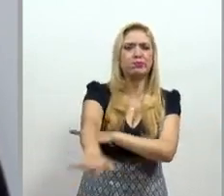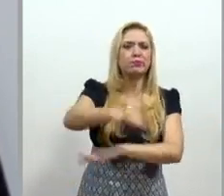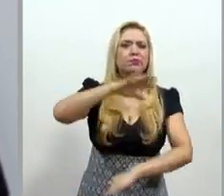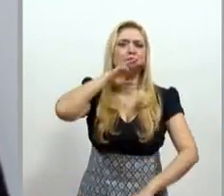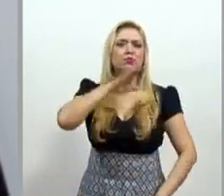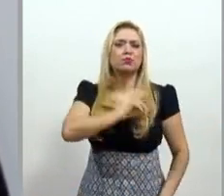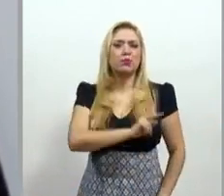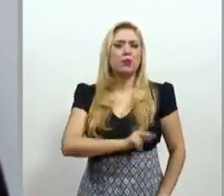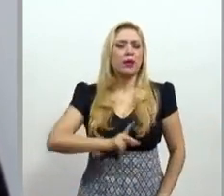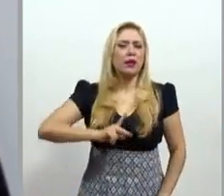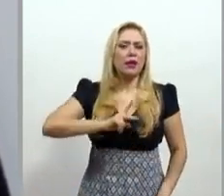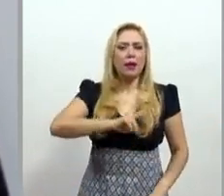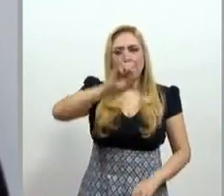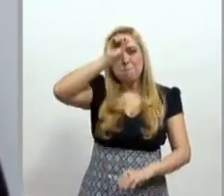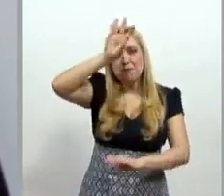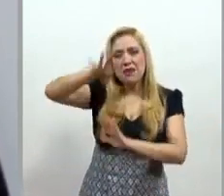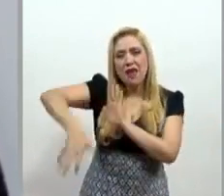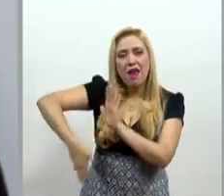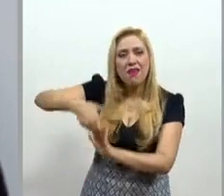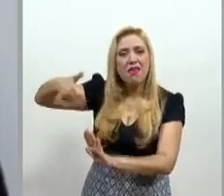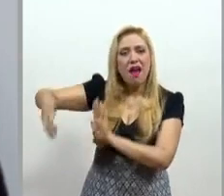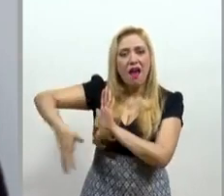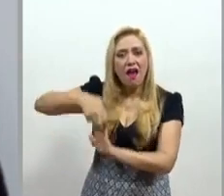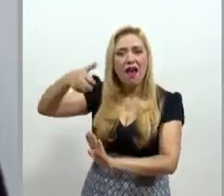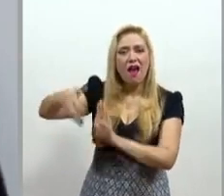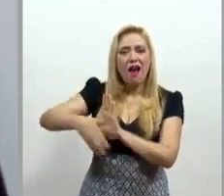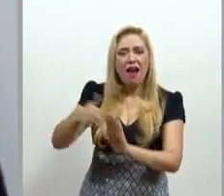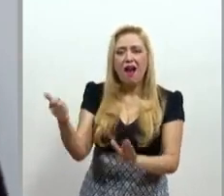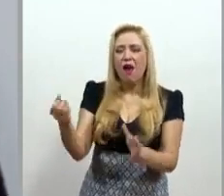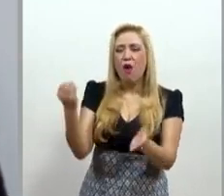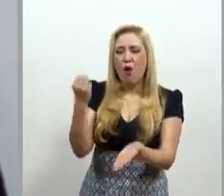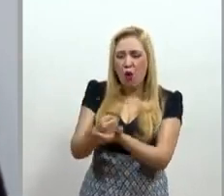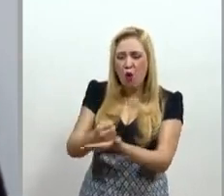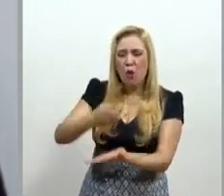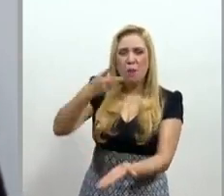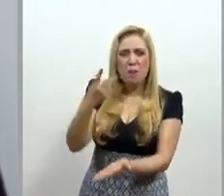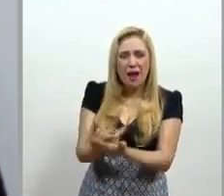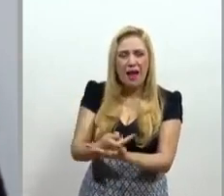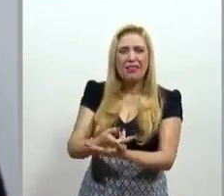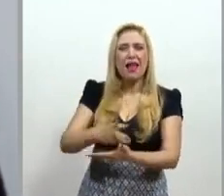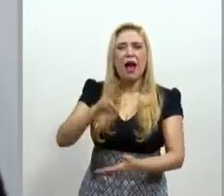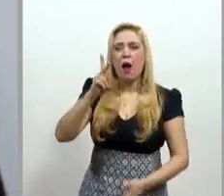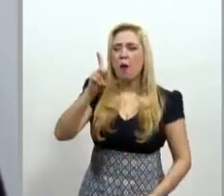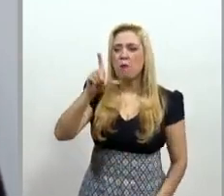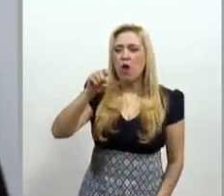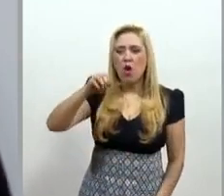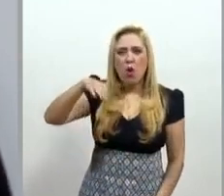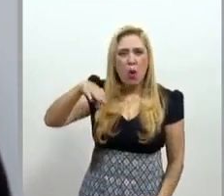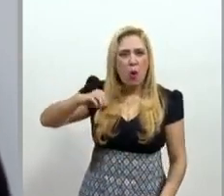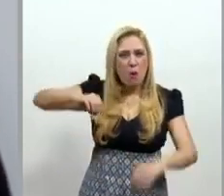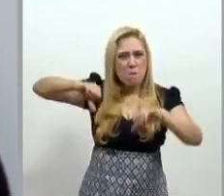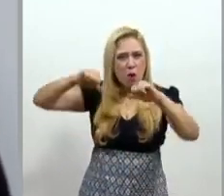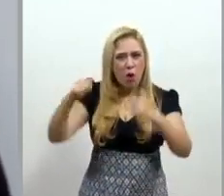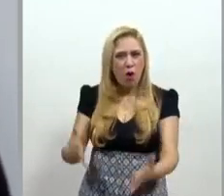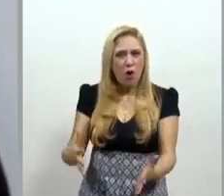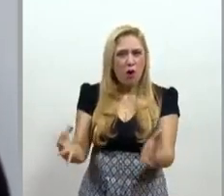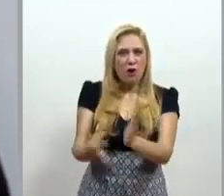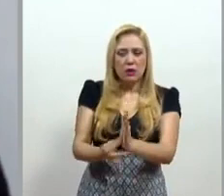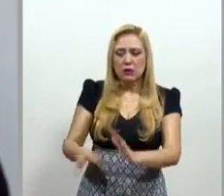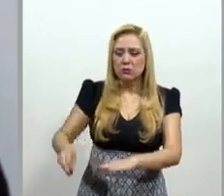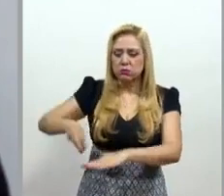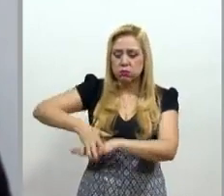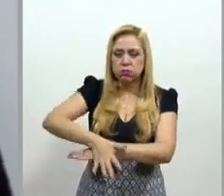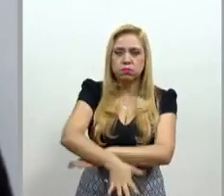por causa de la minería y los diferentes metales pesados que se utilizan para esta actividad económica. Así que por vía